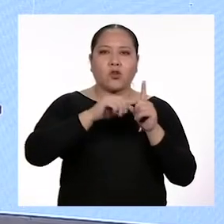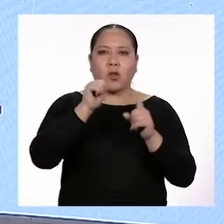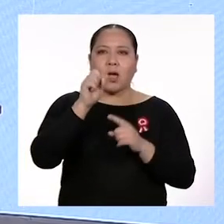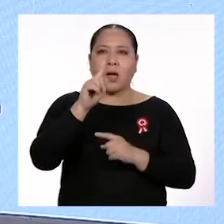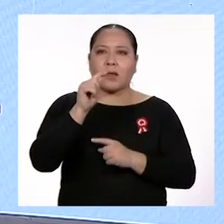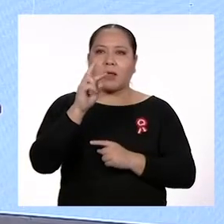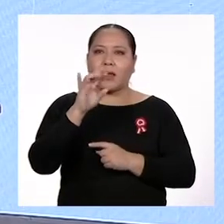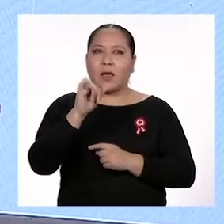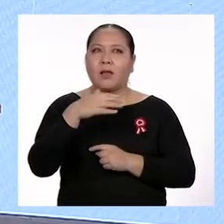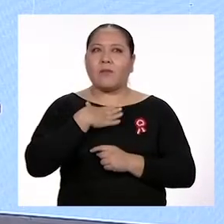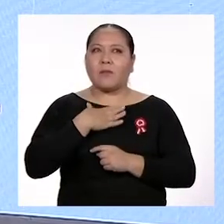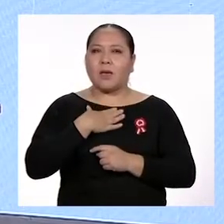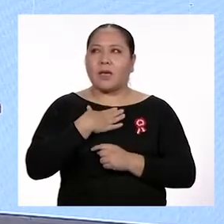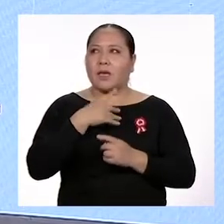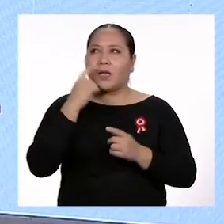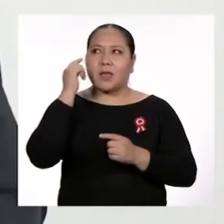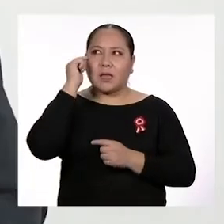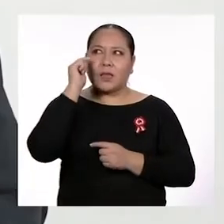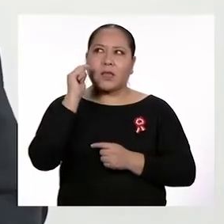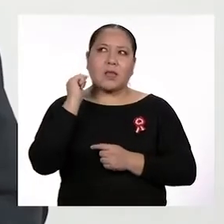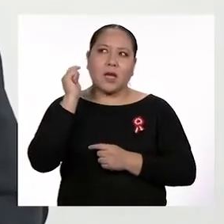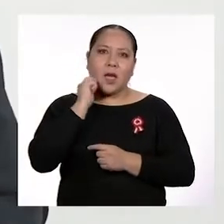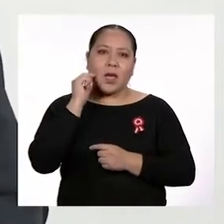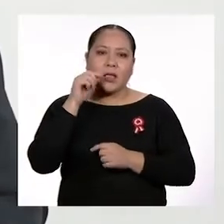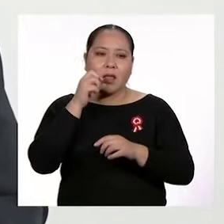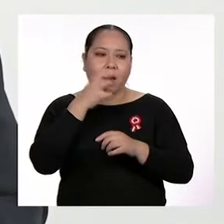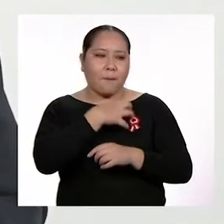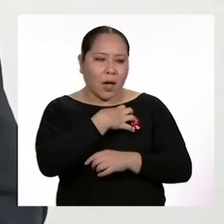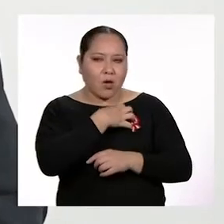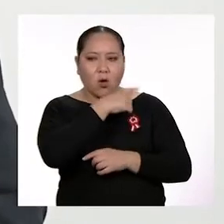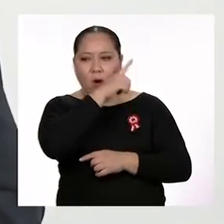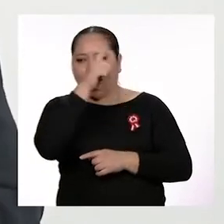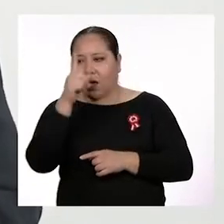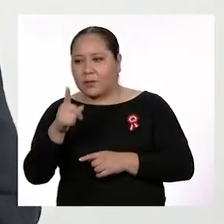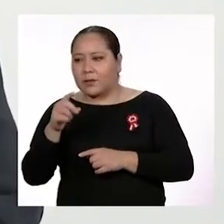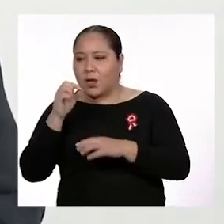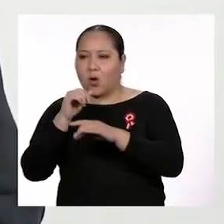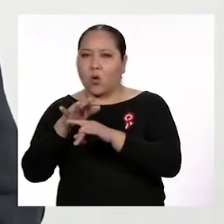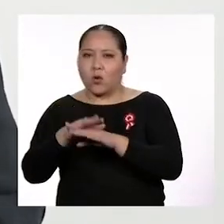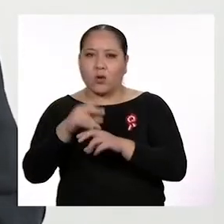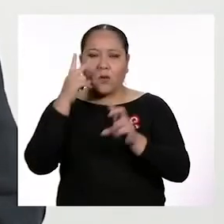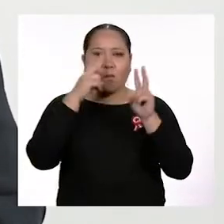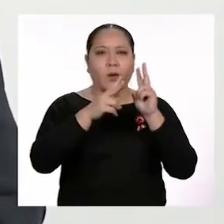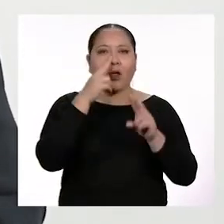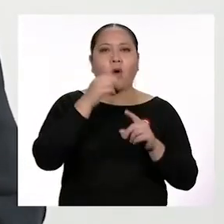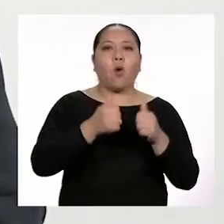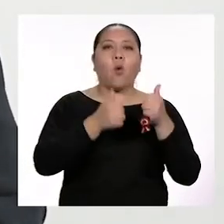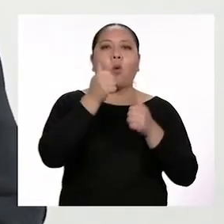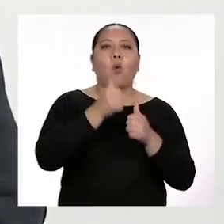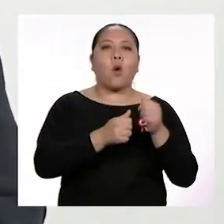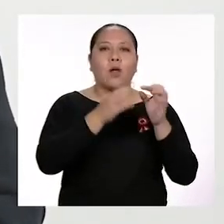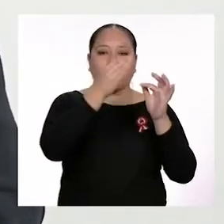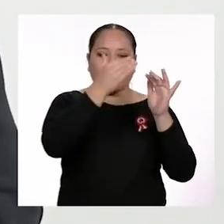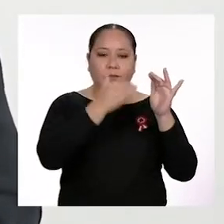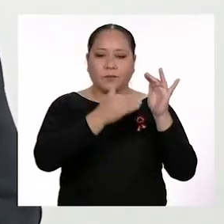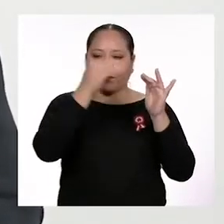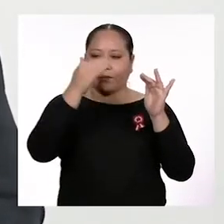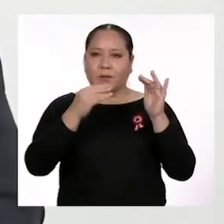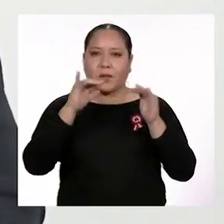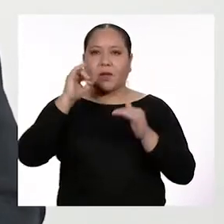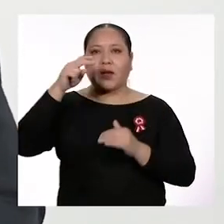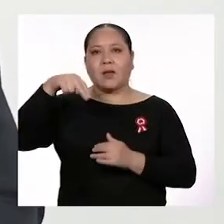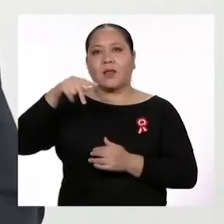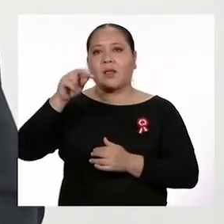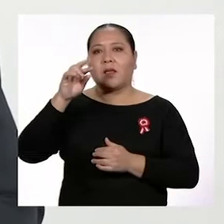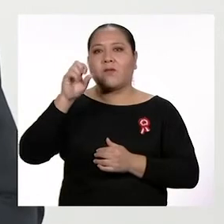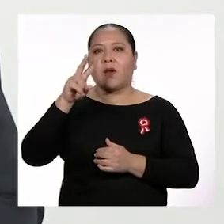encuentra mi tía entre mayo y julio. Lo que debemos hacer es determinar el intervalo de las mediciones que